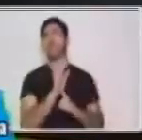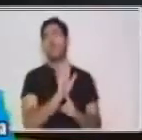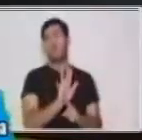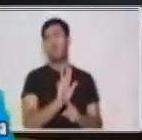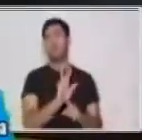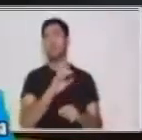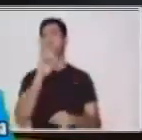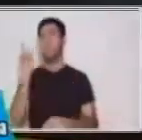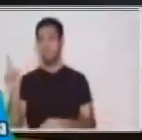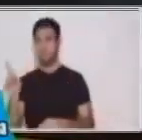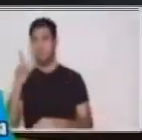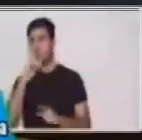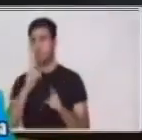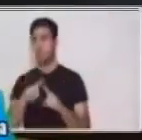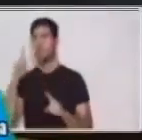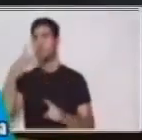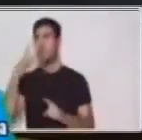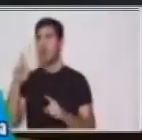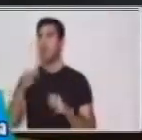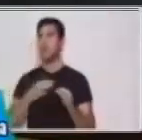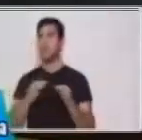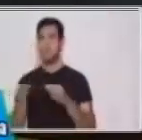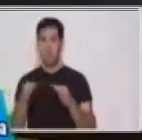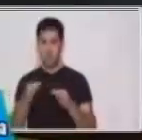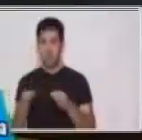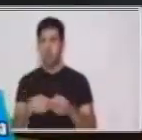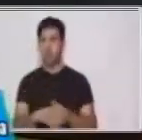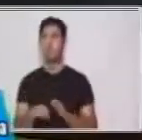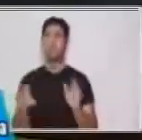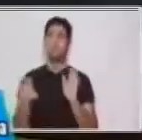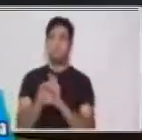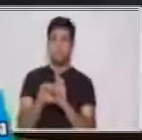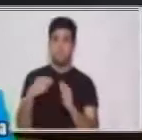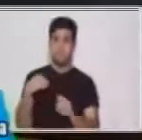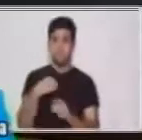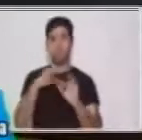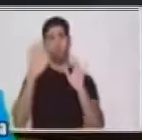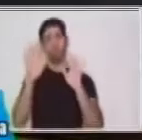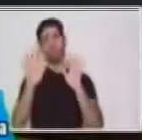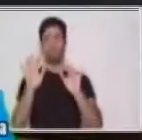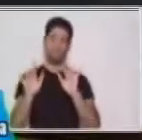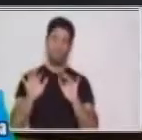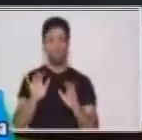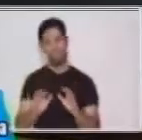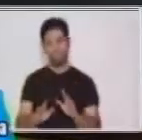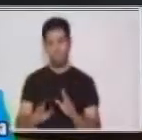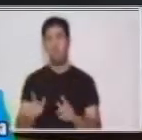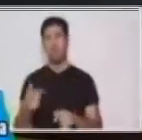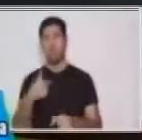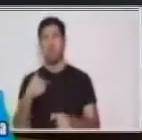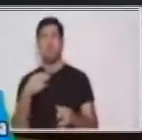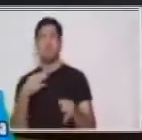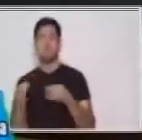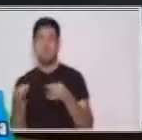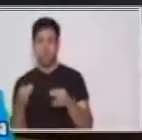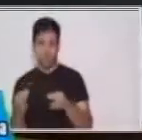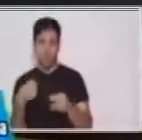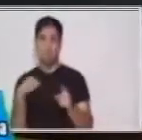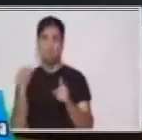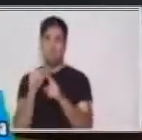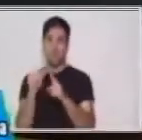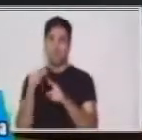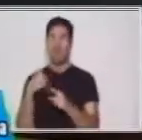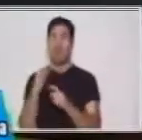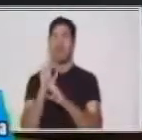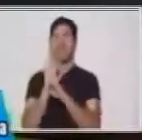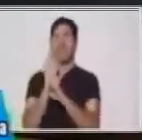conectores para explicar. Cuando ya estamos desarrollando el tema, vamos a explicar por medio de ejemplos lo que